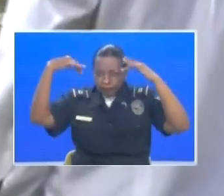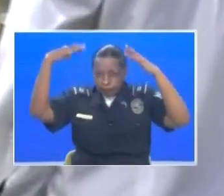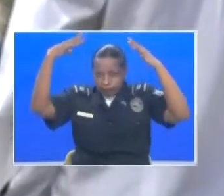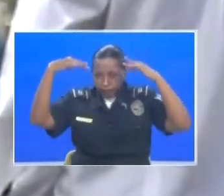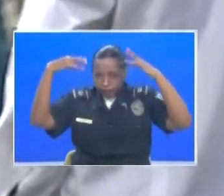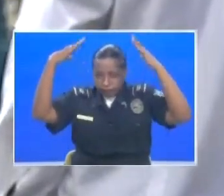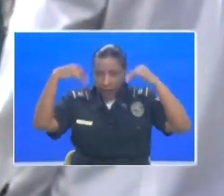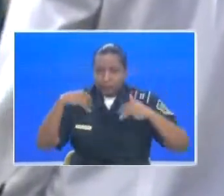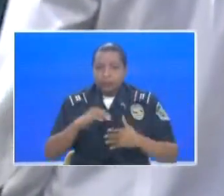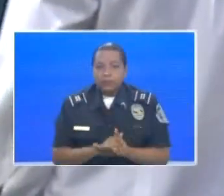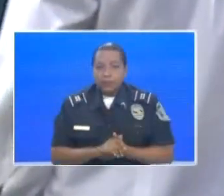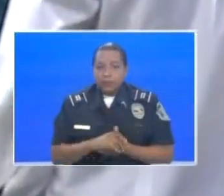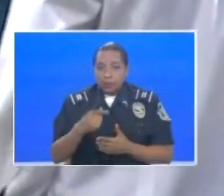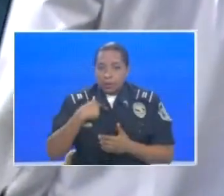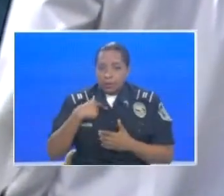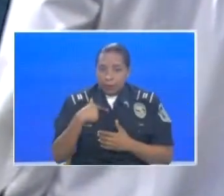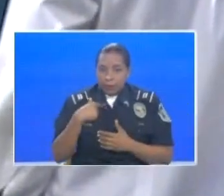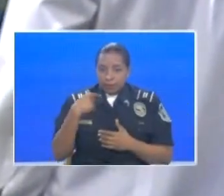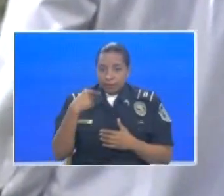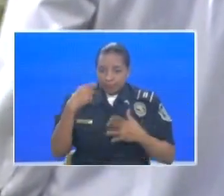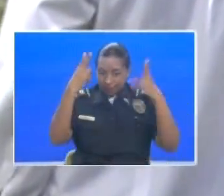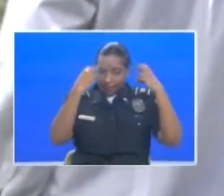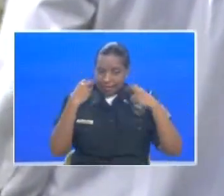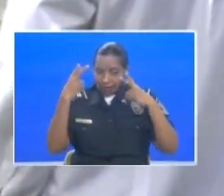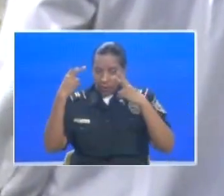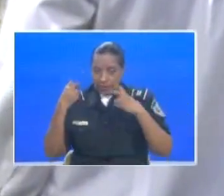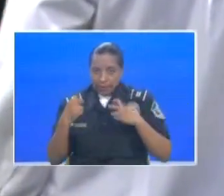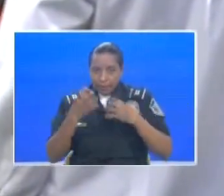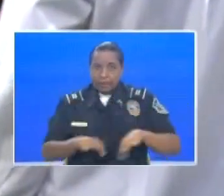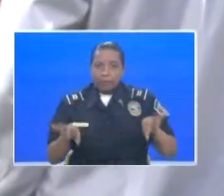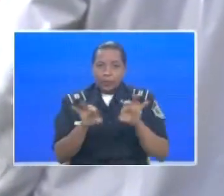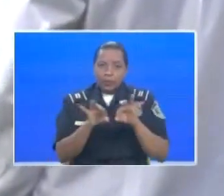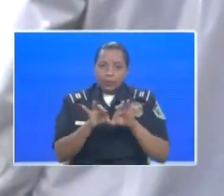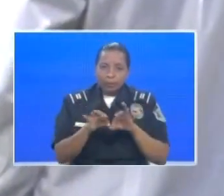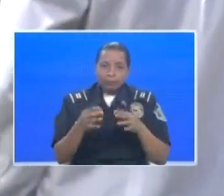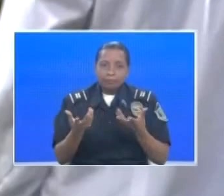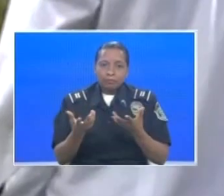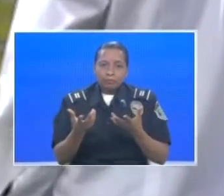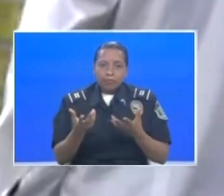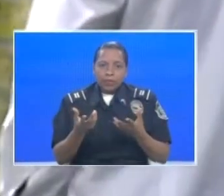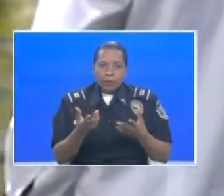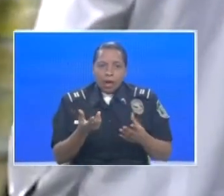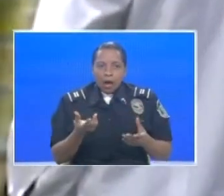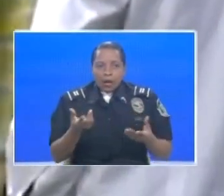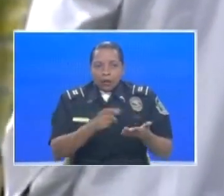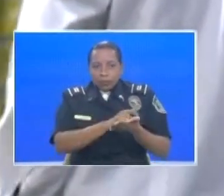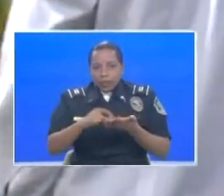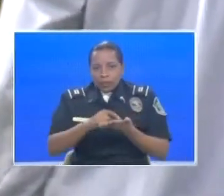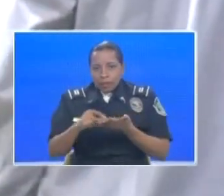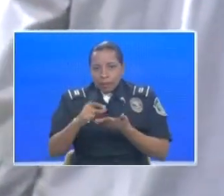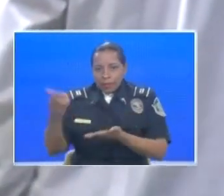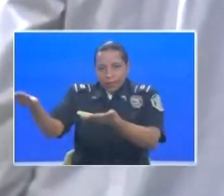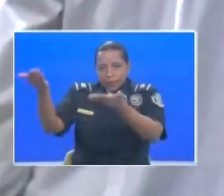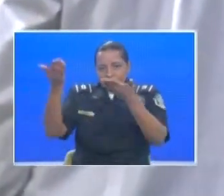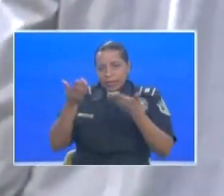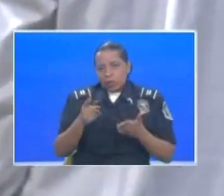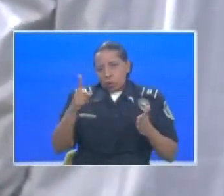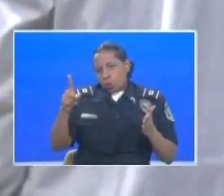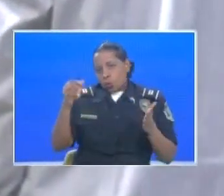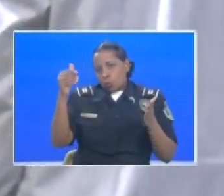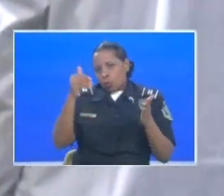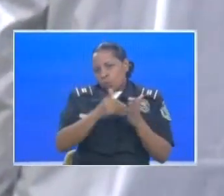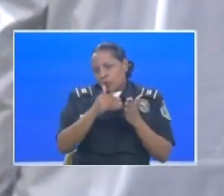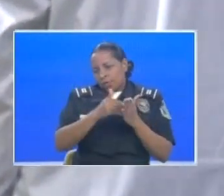época lluviosa, entonces tenemos que tener pruebas. Y las pruebas están llegando en una semana, el primer embarque, 1.500.000